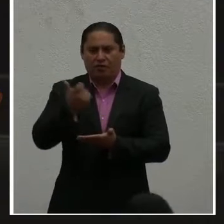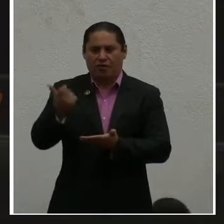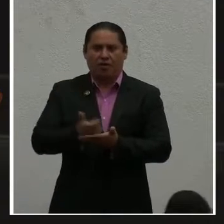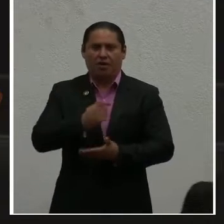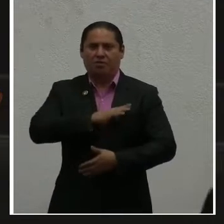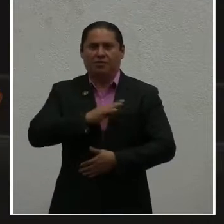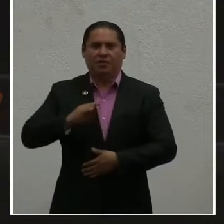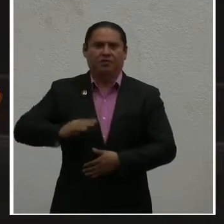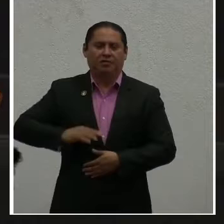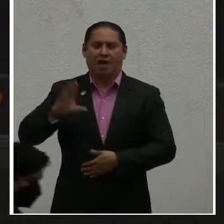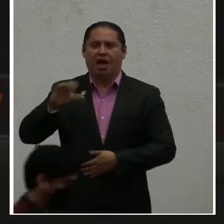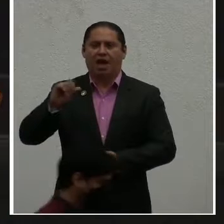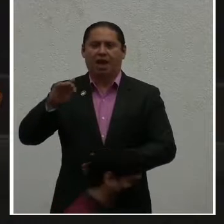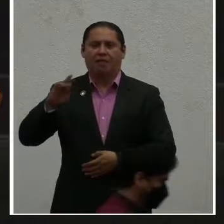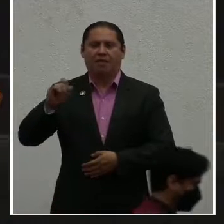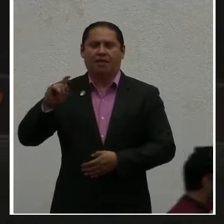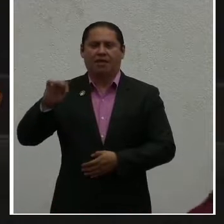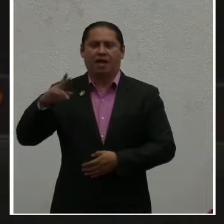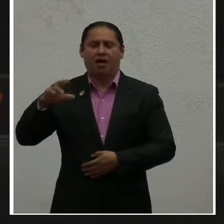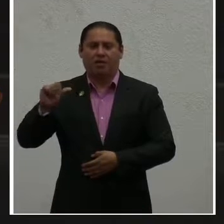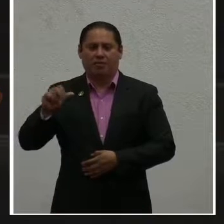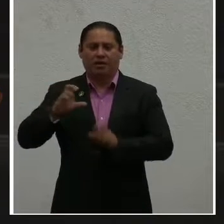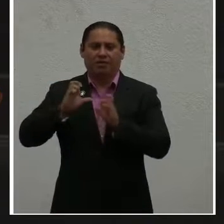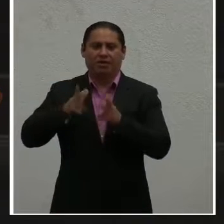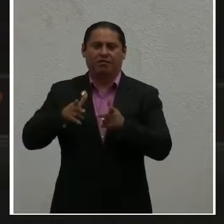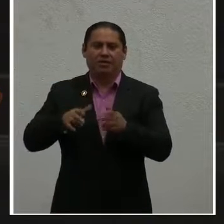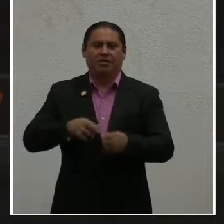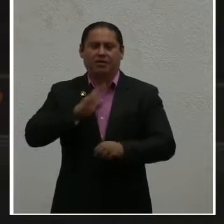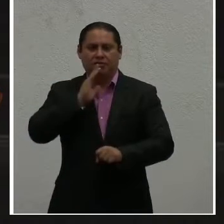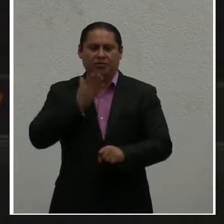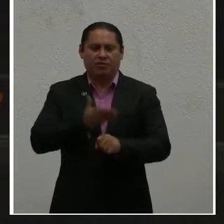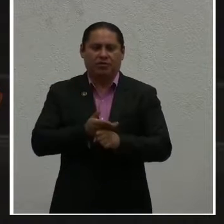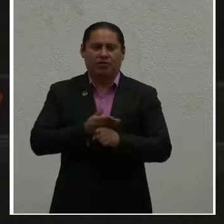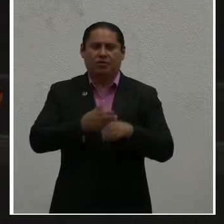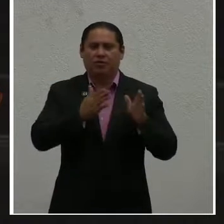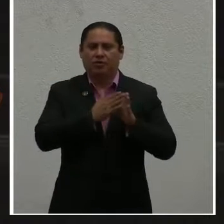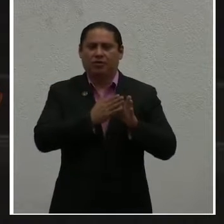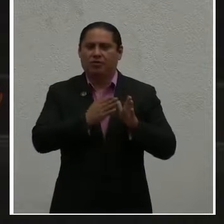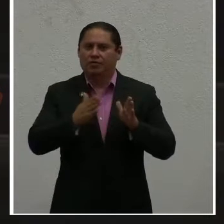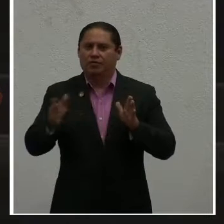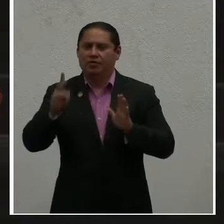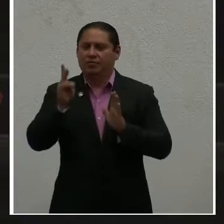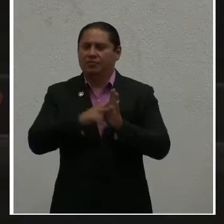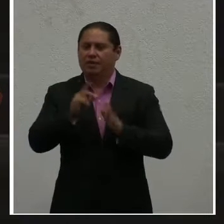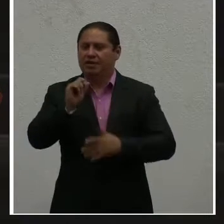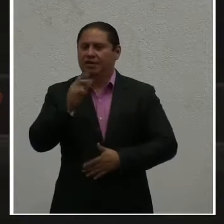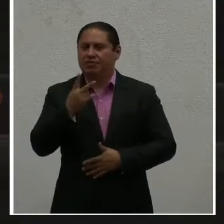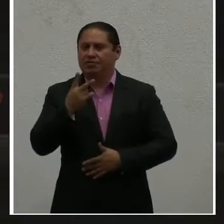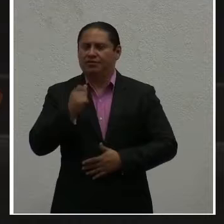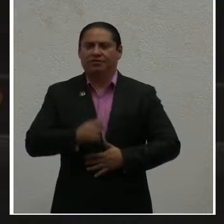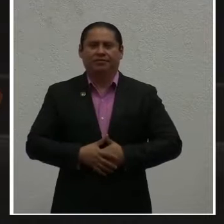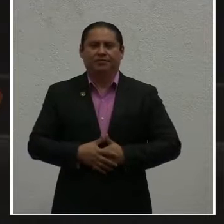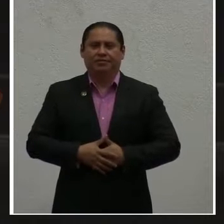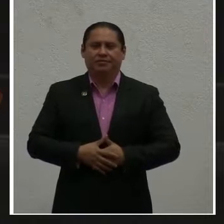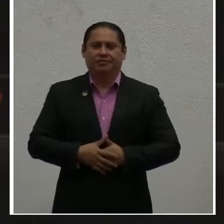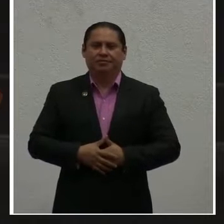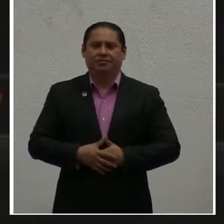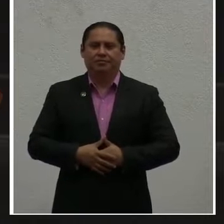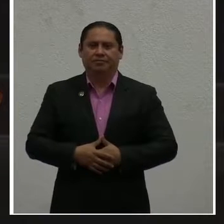de Acapetagua, Chiapas, correspondiente al ejercicio fiscal 2022.